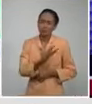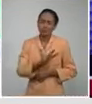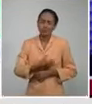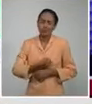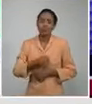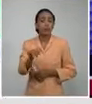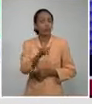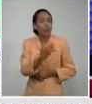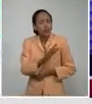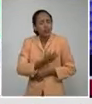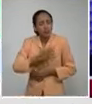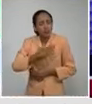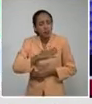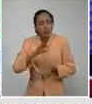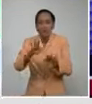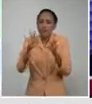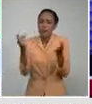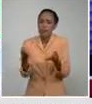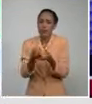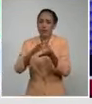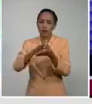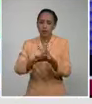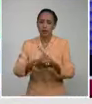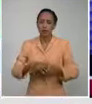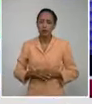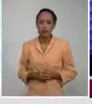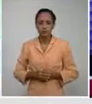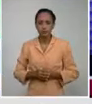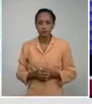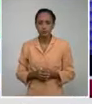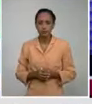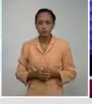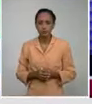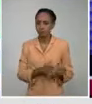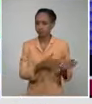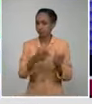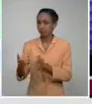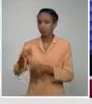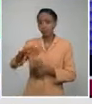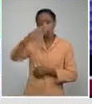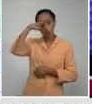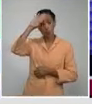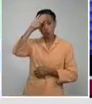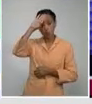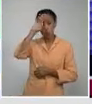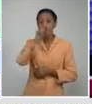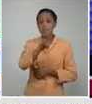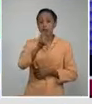sus familiares y amistades. Hoy Cuba amanece con 23.000